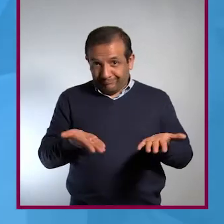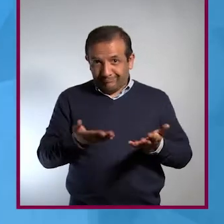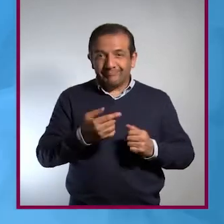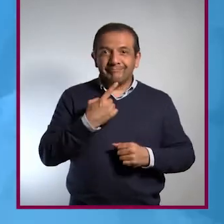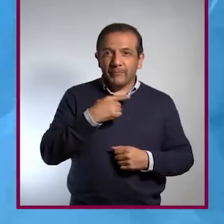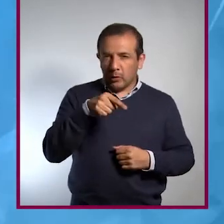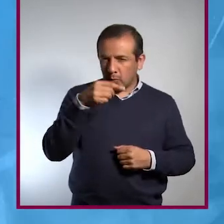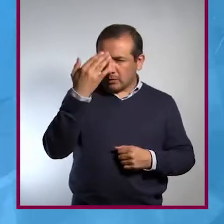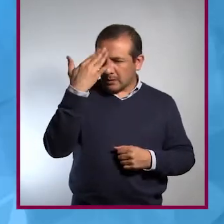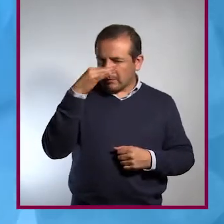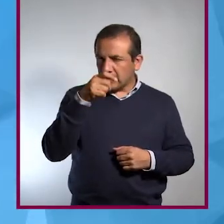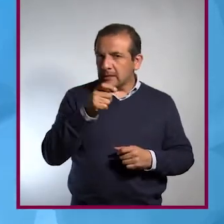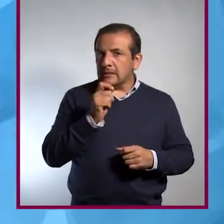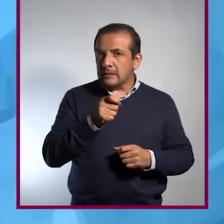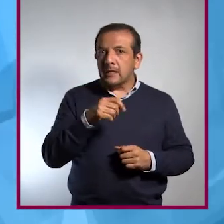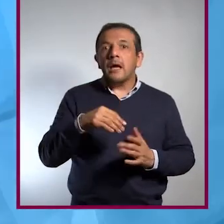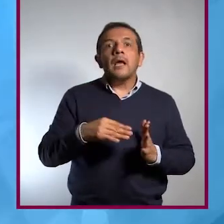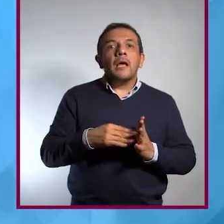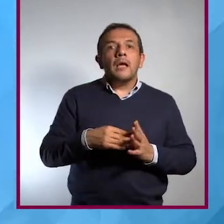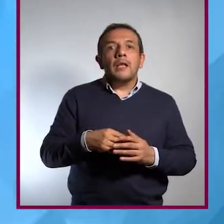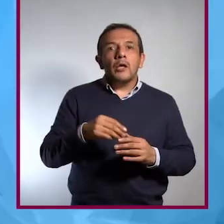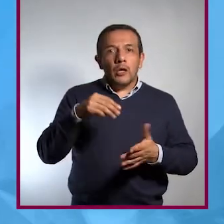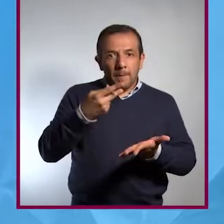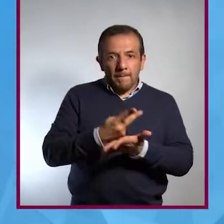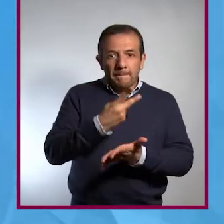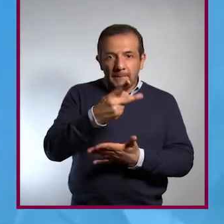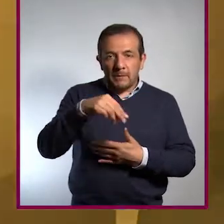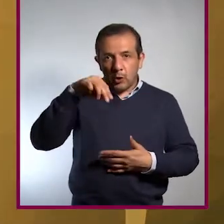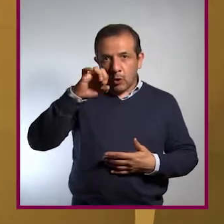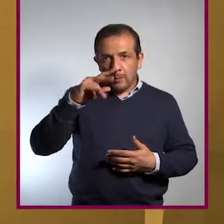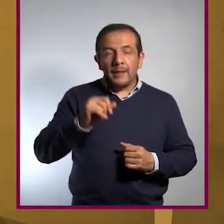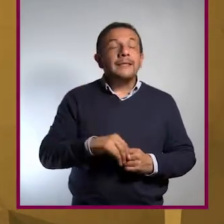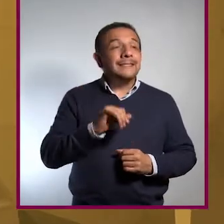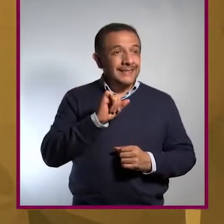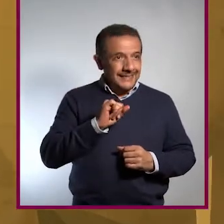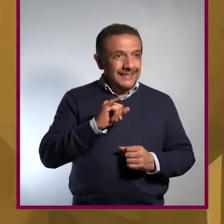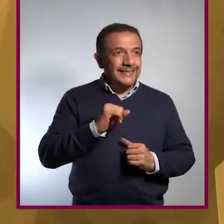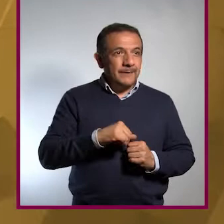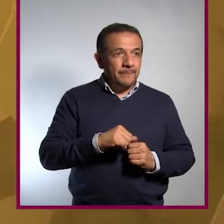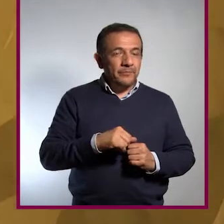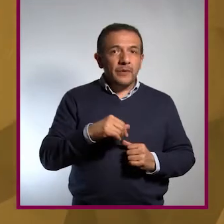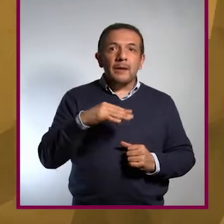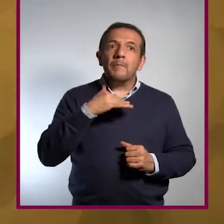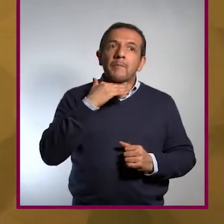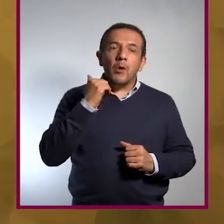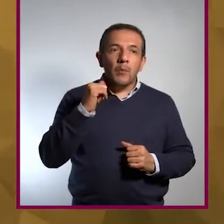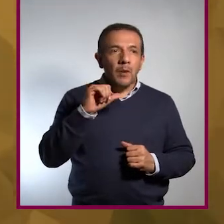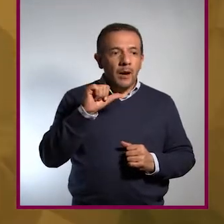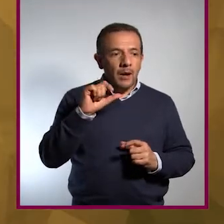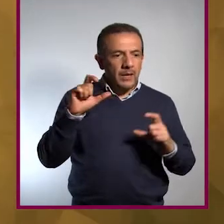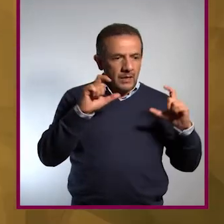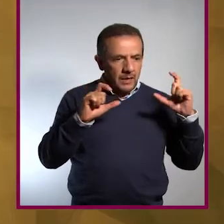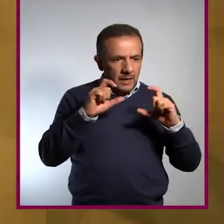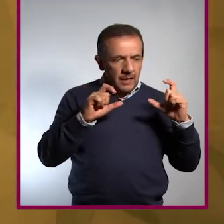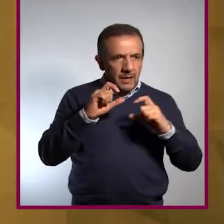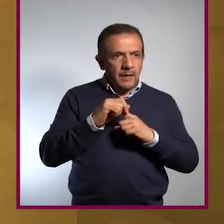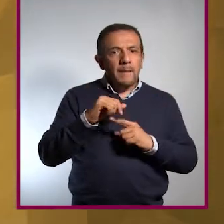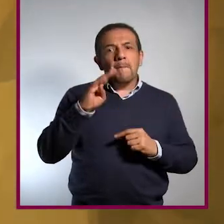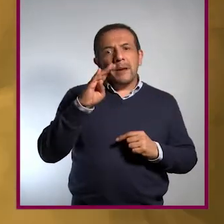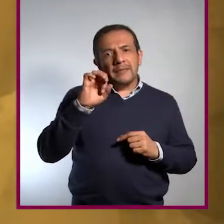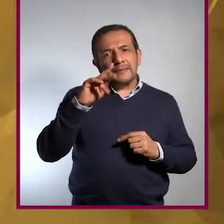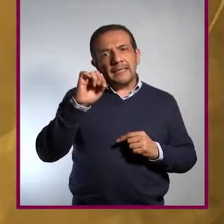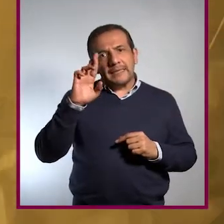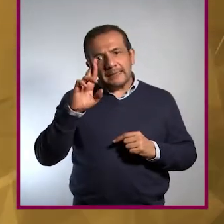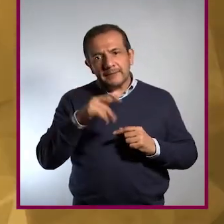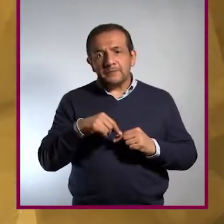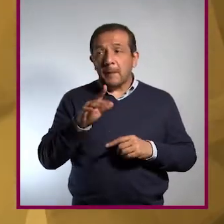¿Conoces el nombre de algún premio Nobel de medicina? El del bacteriólogo alemán Emil Adolf